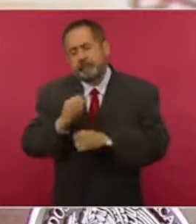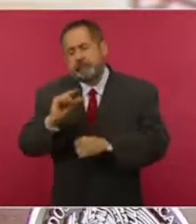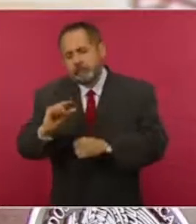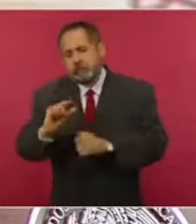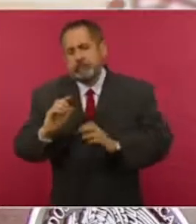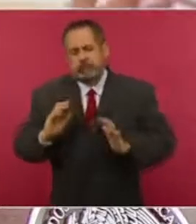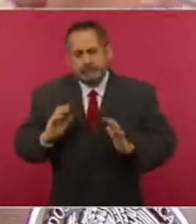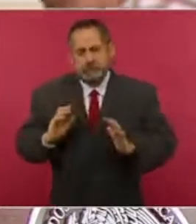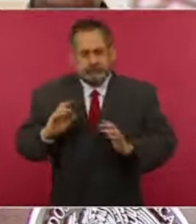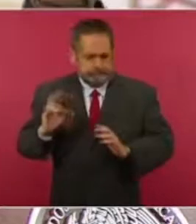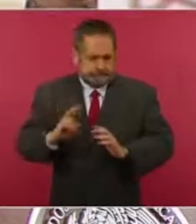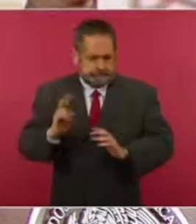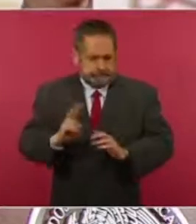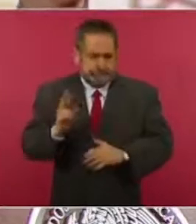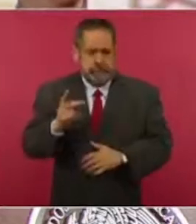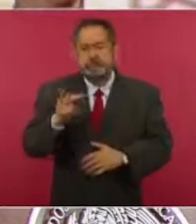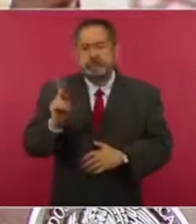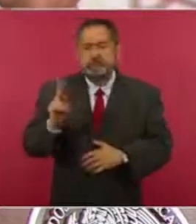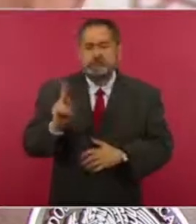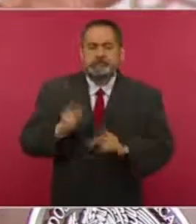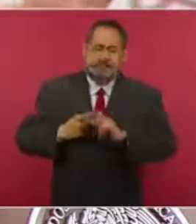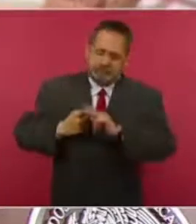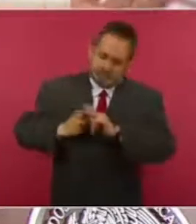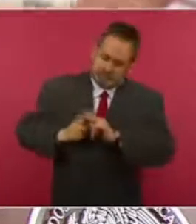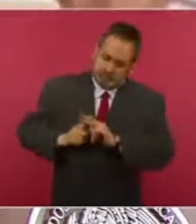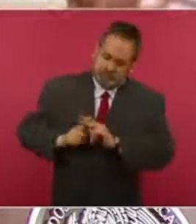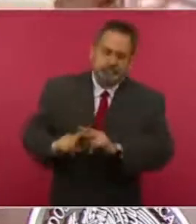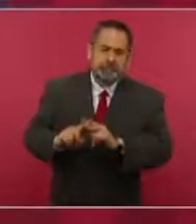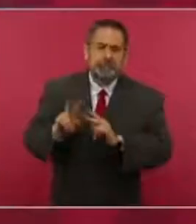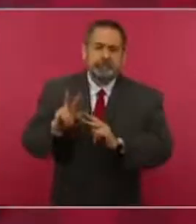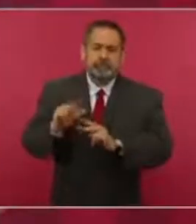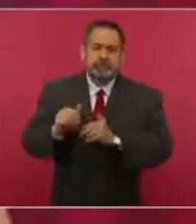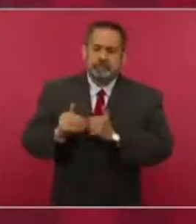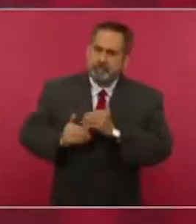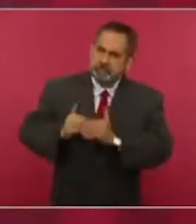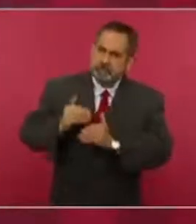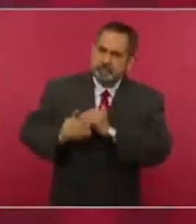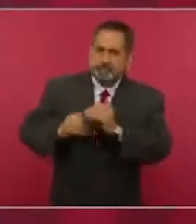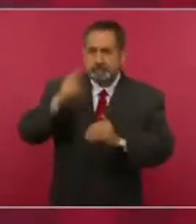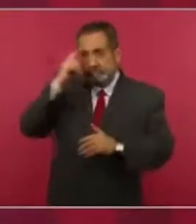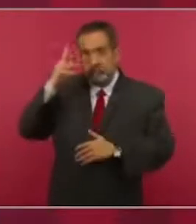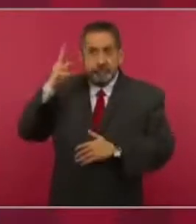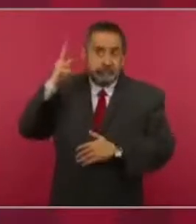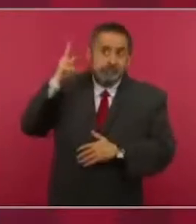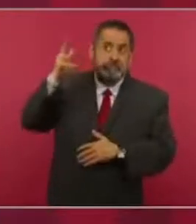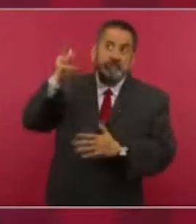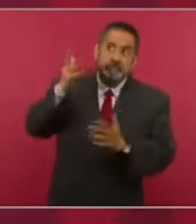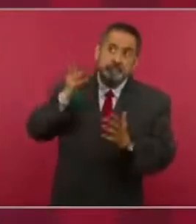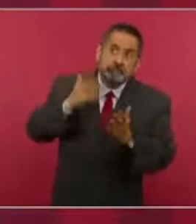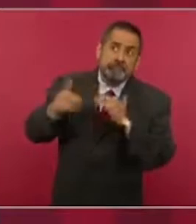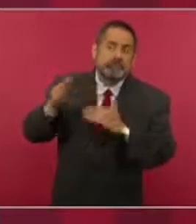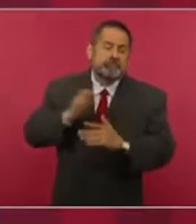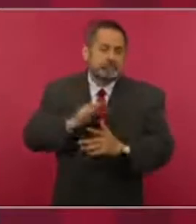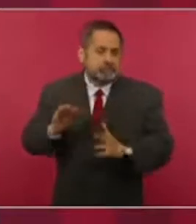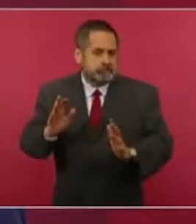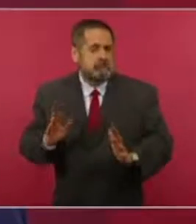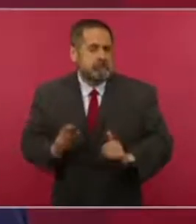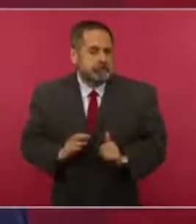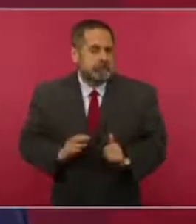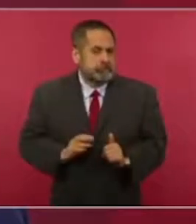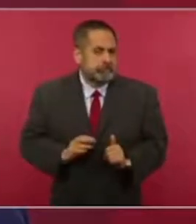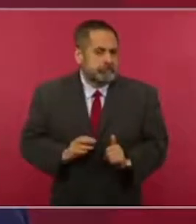Pero es el inicio y es ir hacia allá. Ya logramos